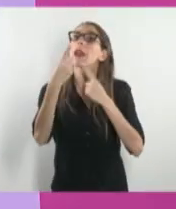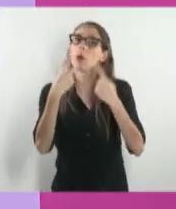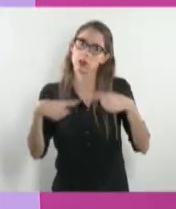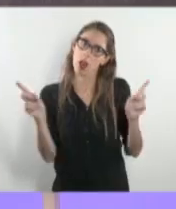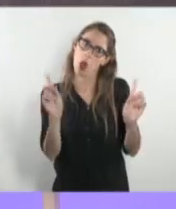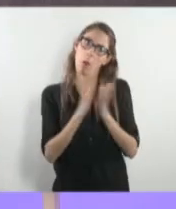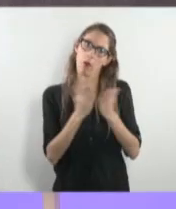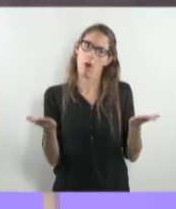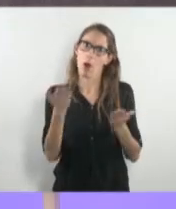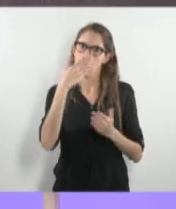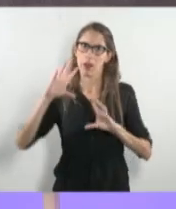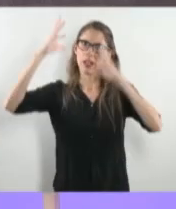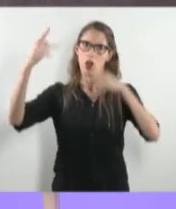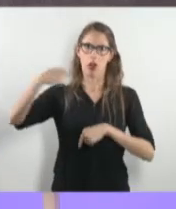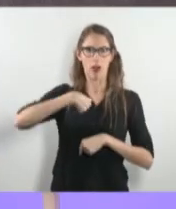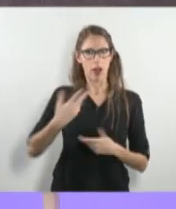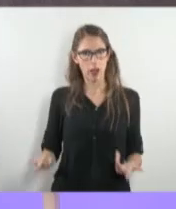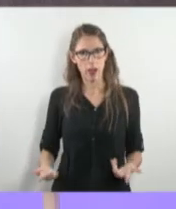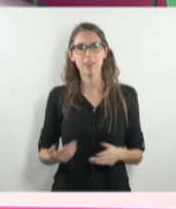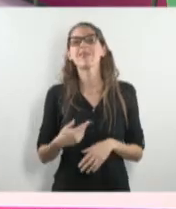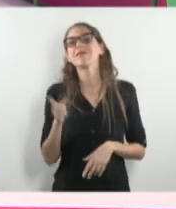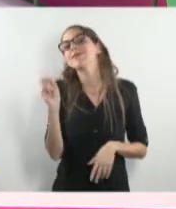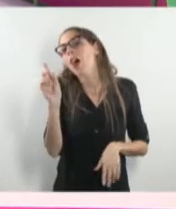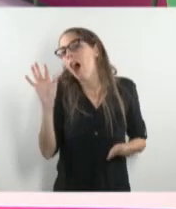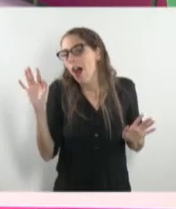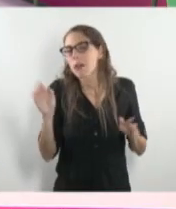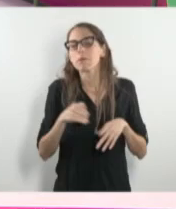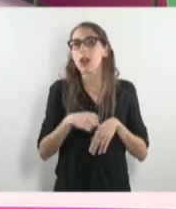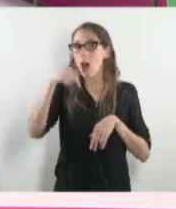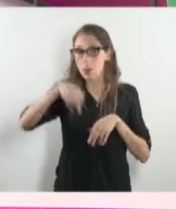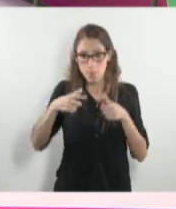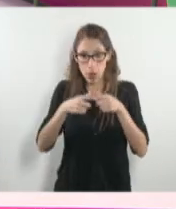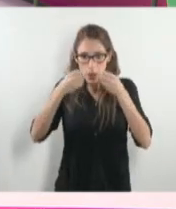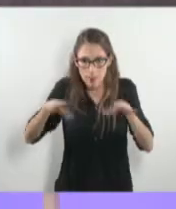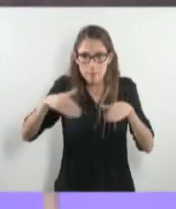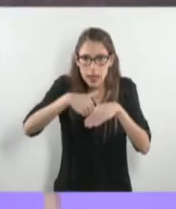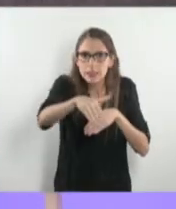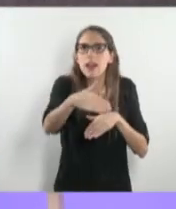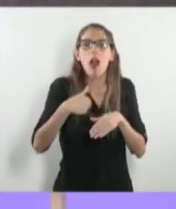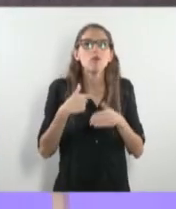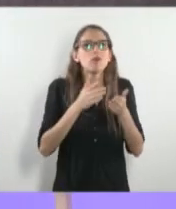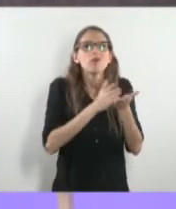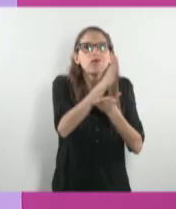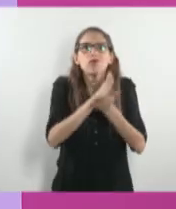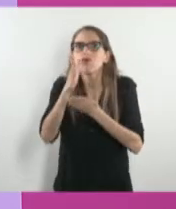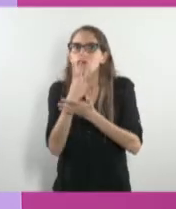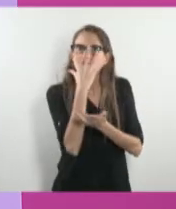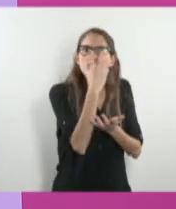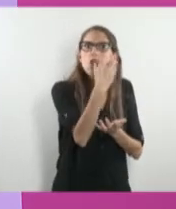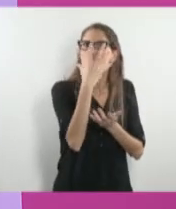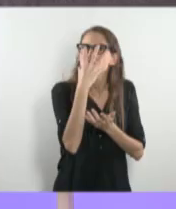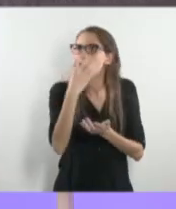viste, no sé si te pasa a mí desde que empecé a hacer este programa, como que me voy metiendo en todas las materias y como que